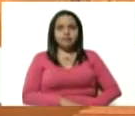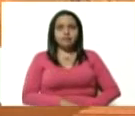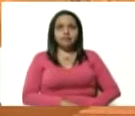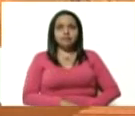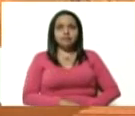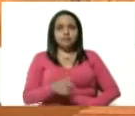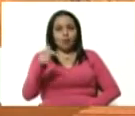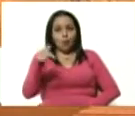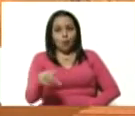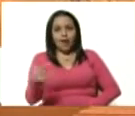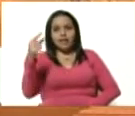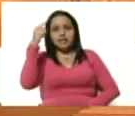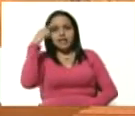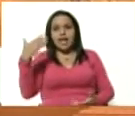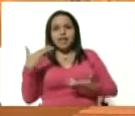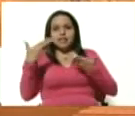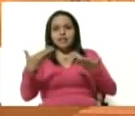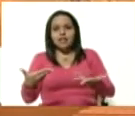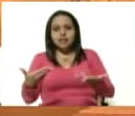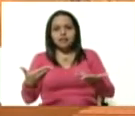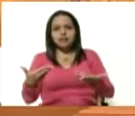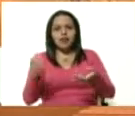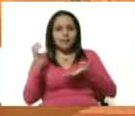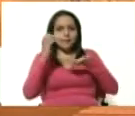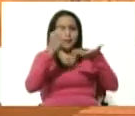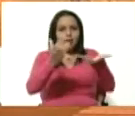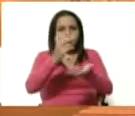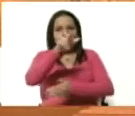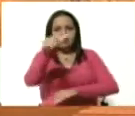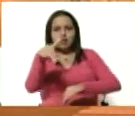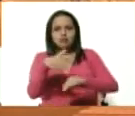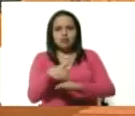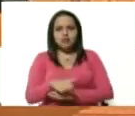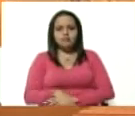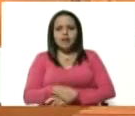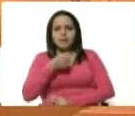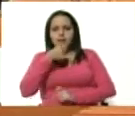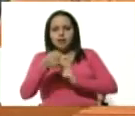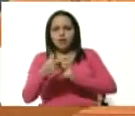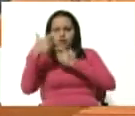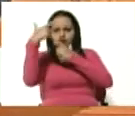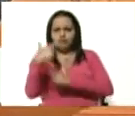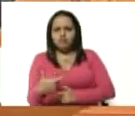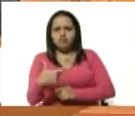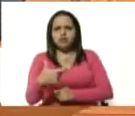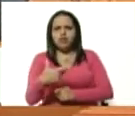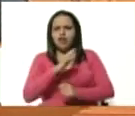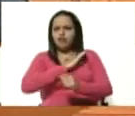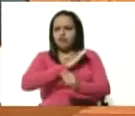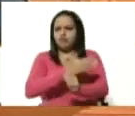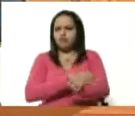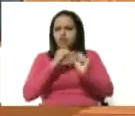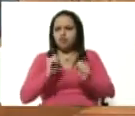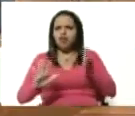hoy, día de la entrega del Premio Nacional de Periodismo, fijar posición firme, sólida, sobre estos temas.